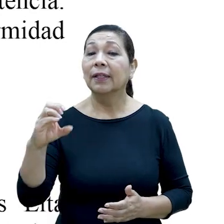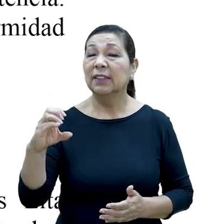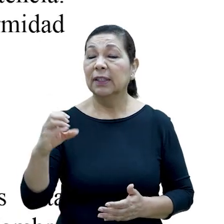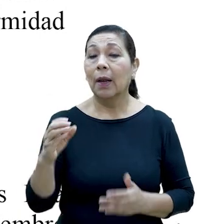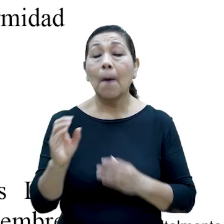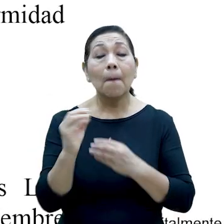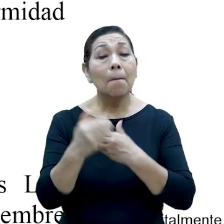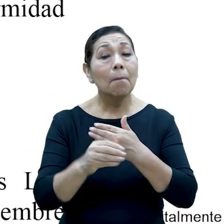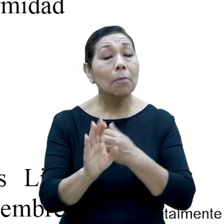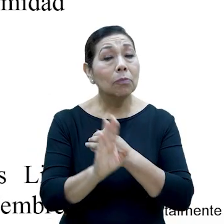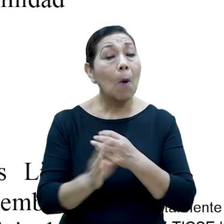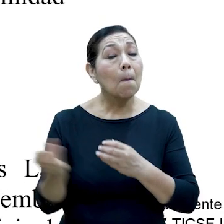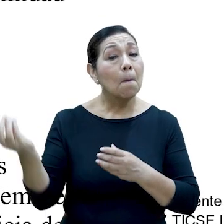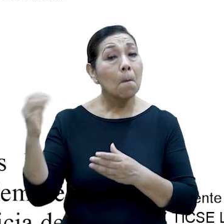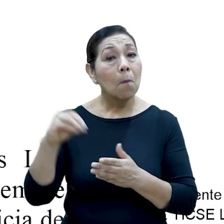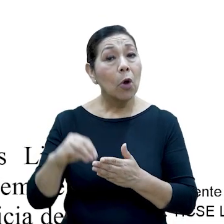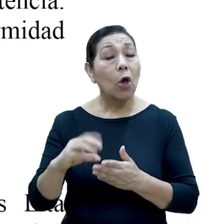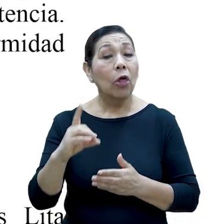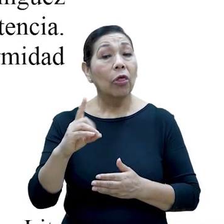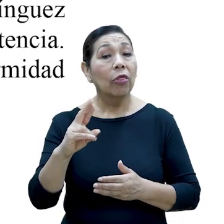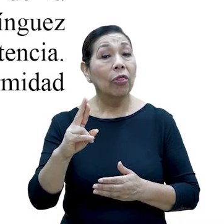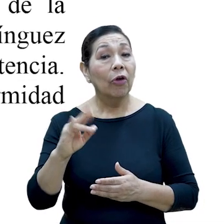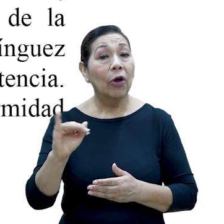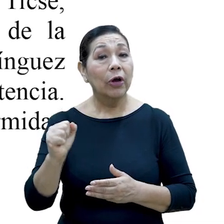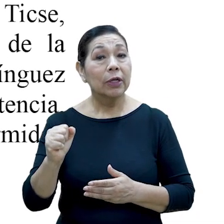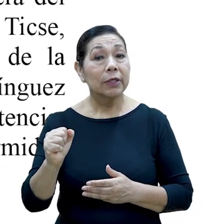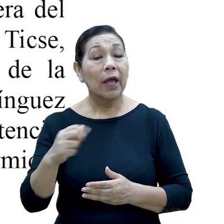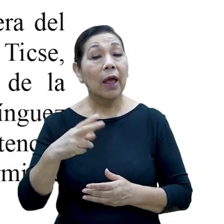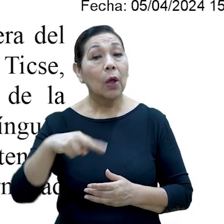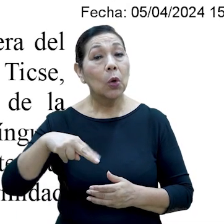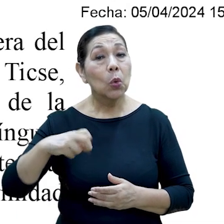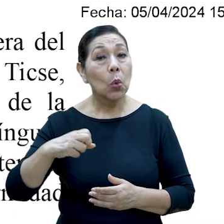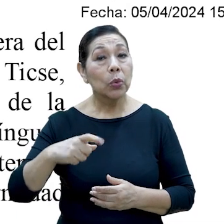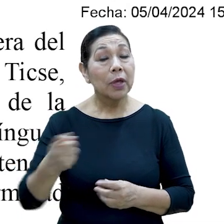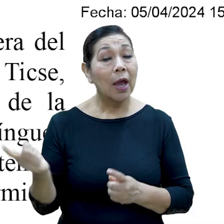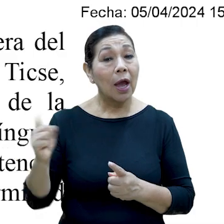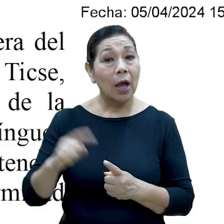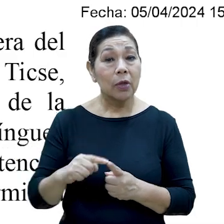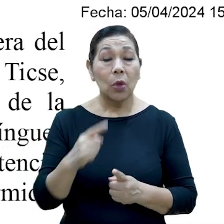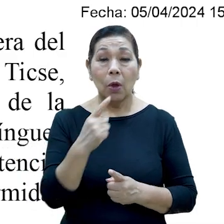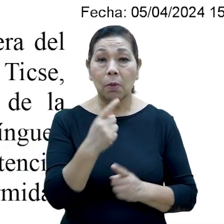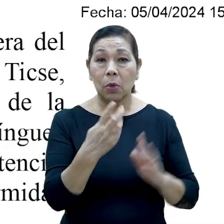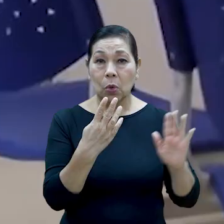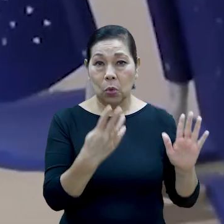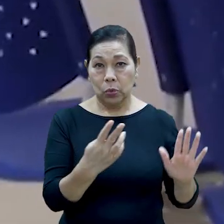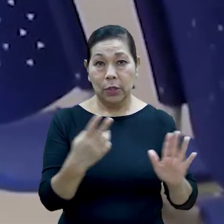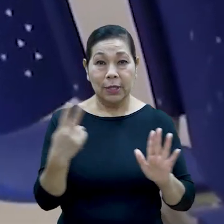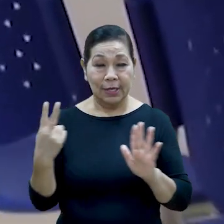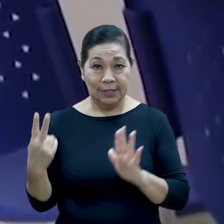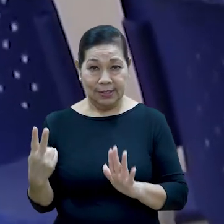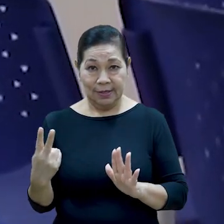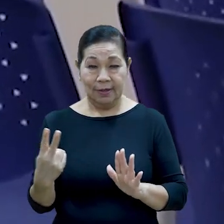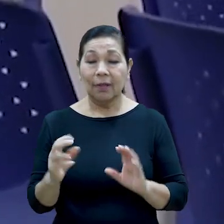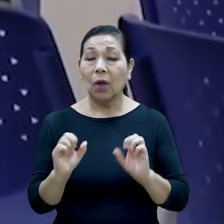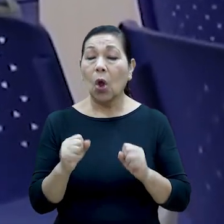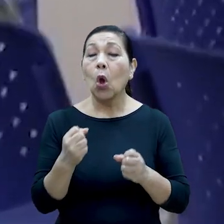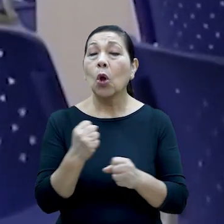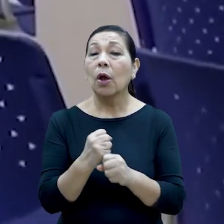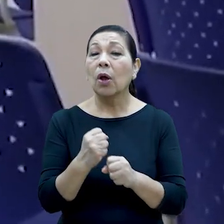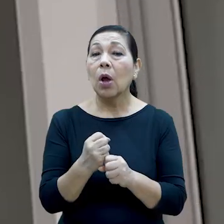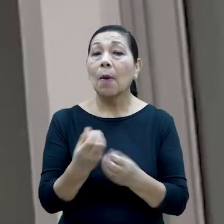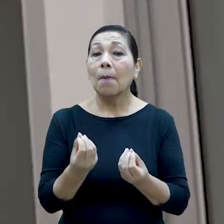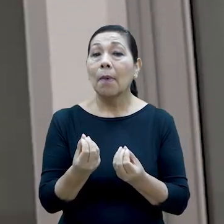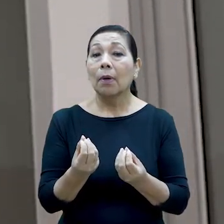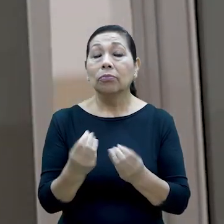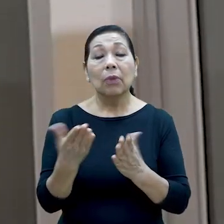434-2022-PA/TC, demanda de amparo interpuesto por Doris Lita Fernández de Núñez, quien hasta el año de 1987 se